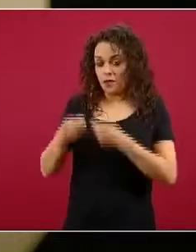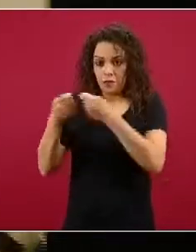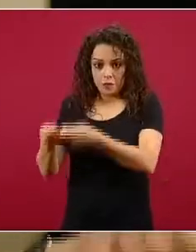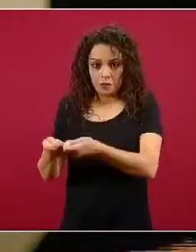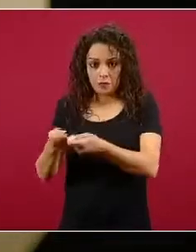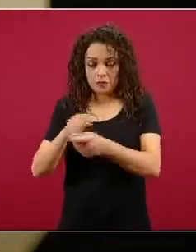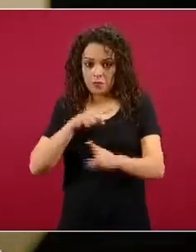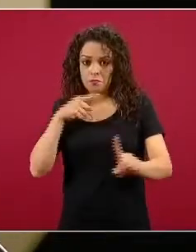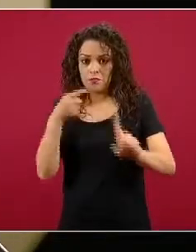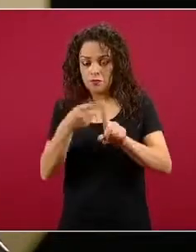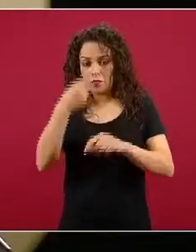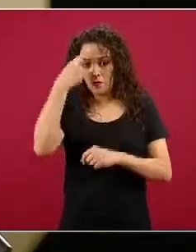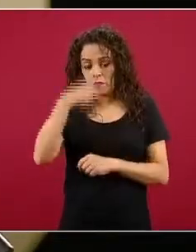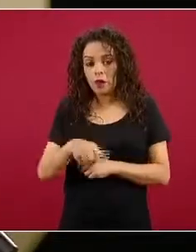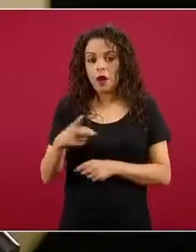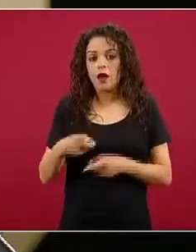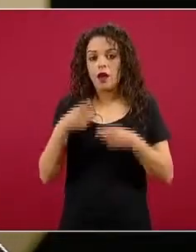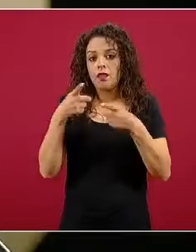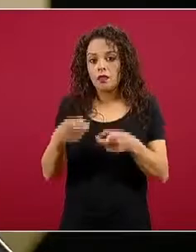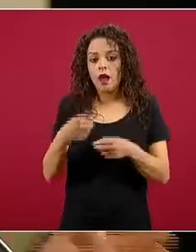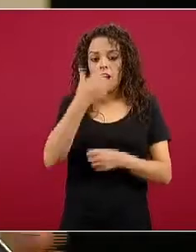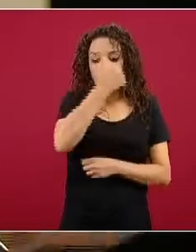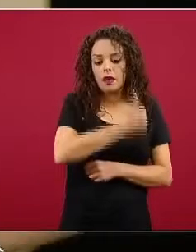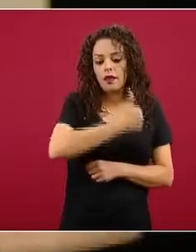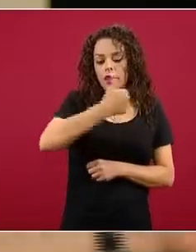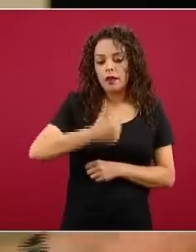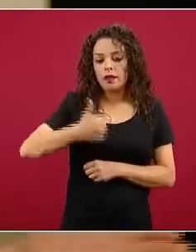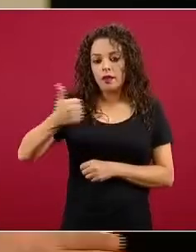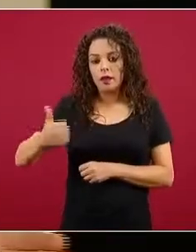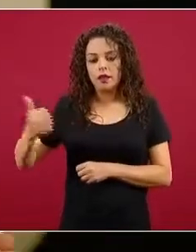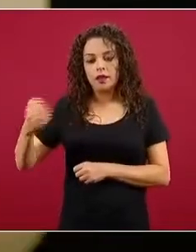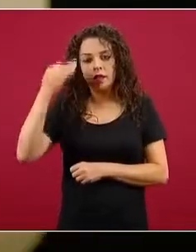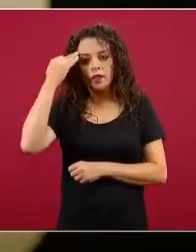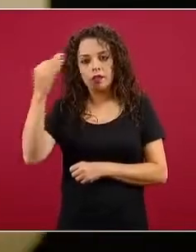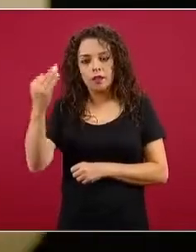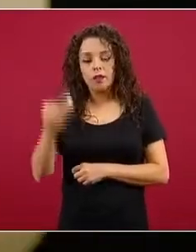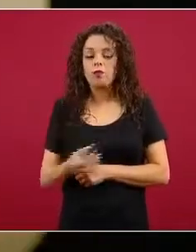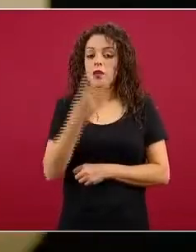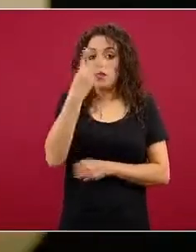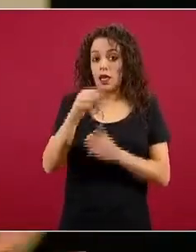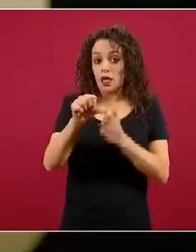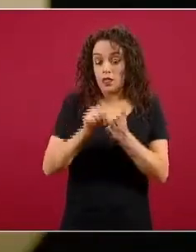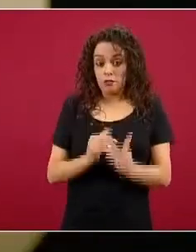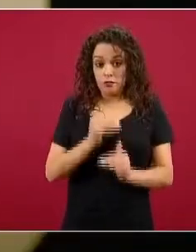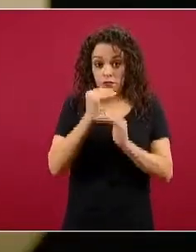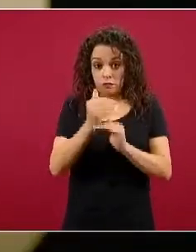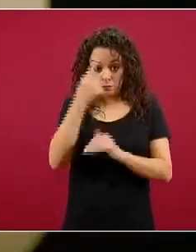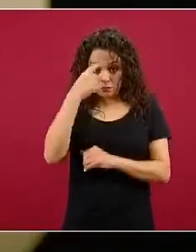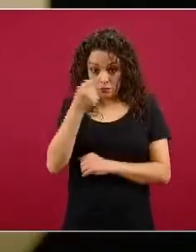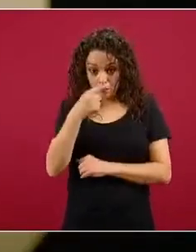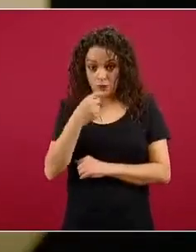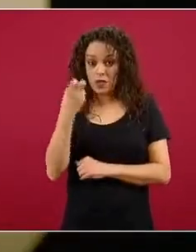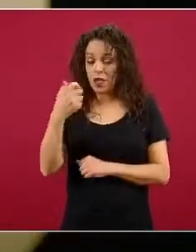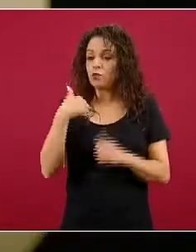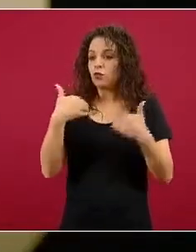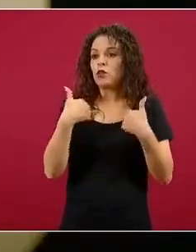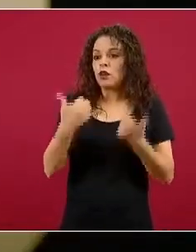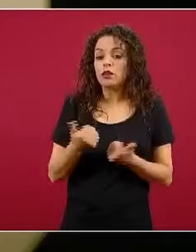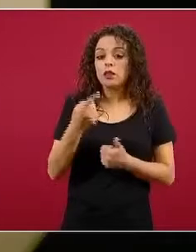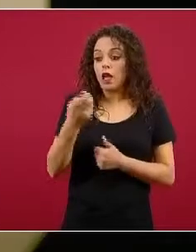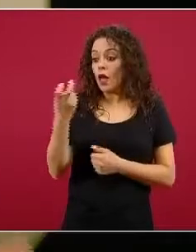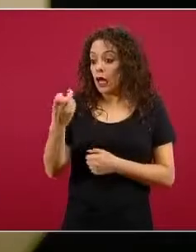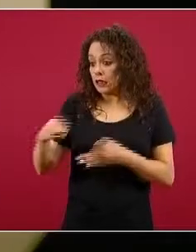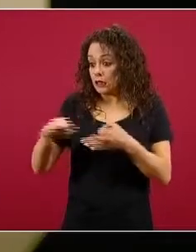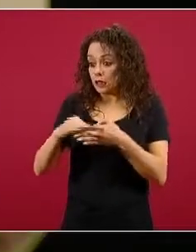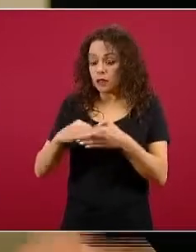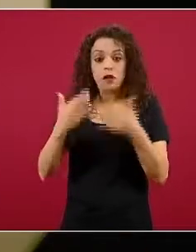para dosificar el tratamiento por 3 meses. Entonces, esto hace pensar que no hay clínicas de salud cerca de las